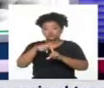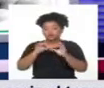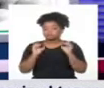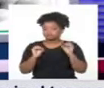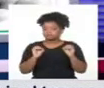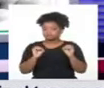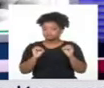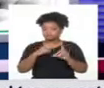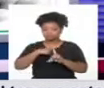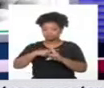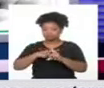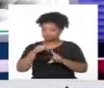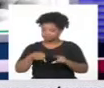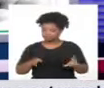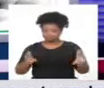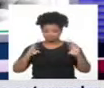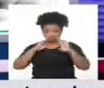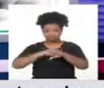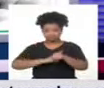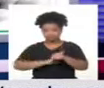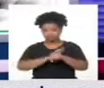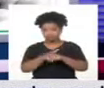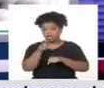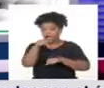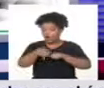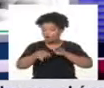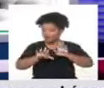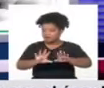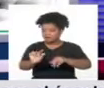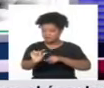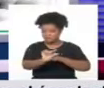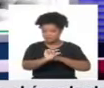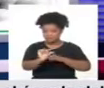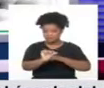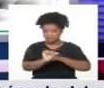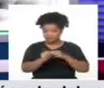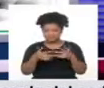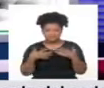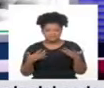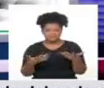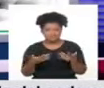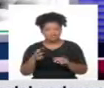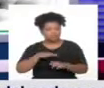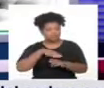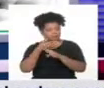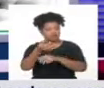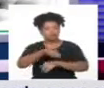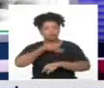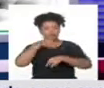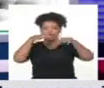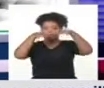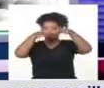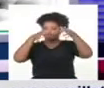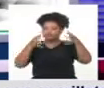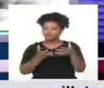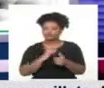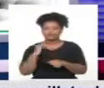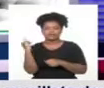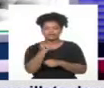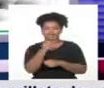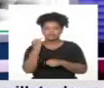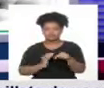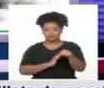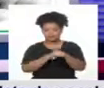autóctona por COVID-19. Nos vamos a una pausa para de nuevo conocer cuál es la situación internacional debido al